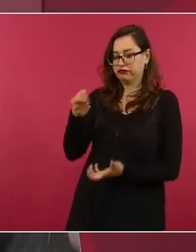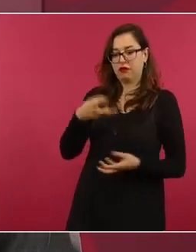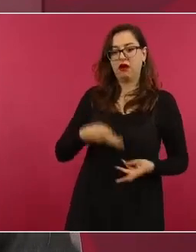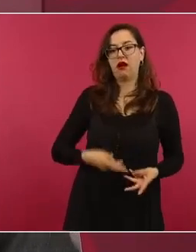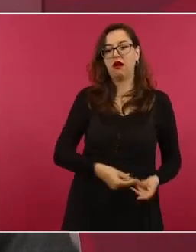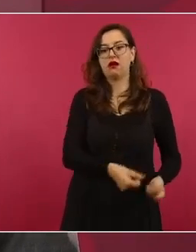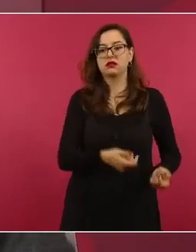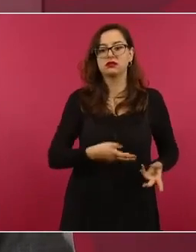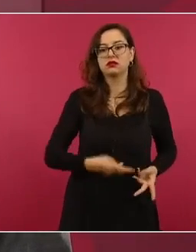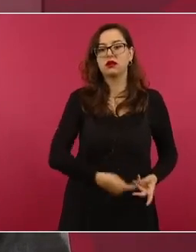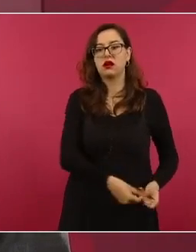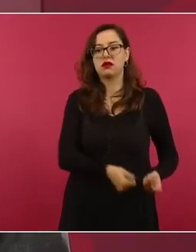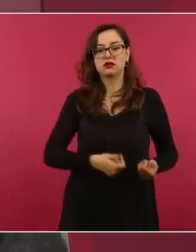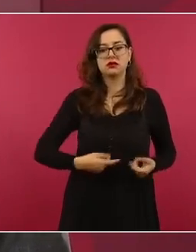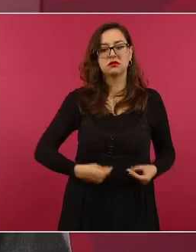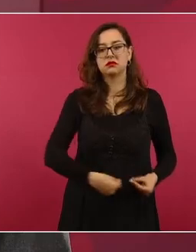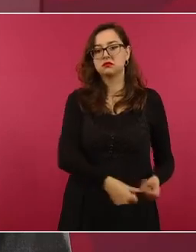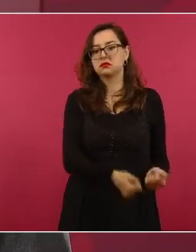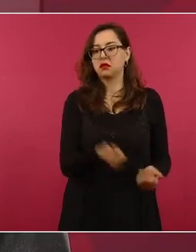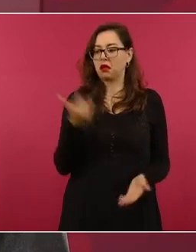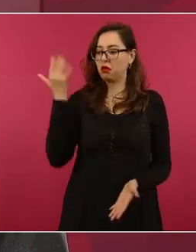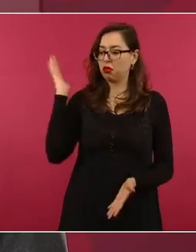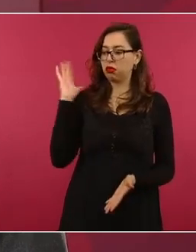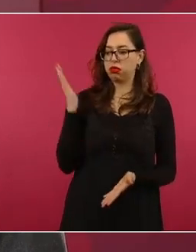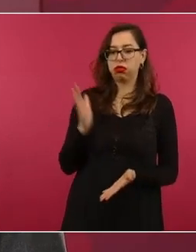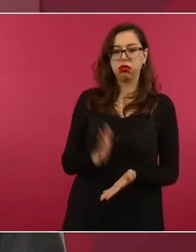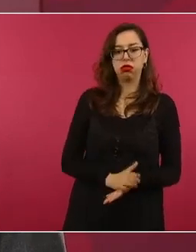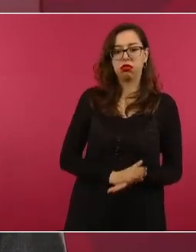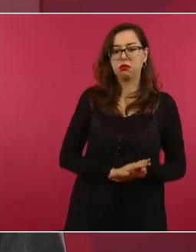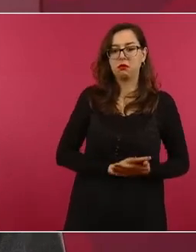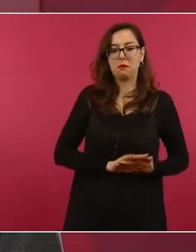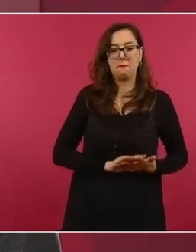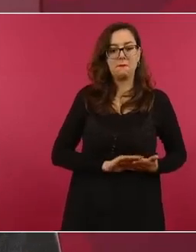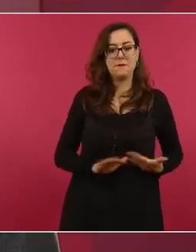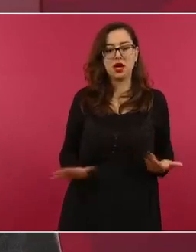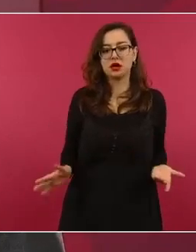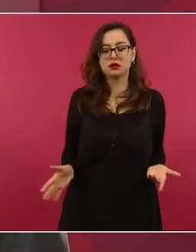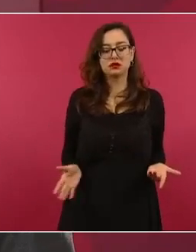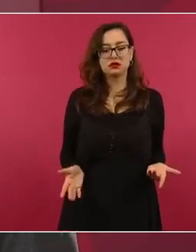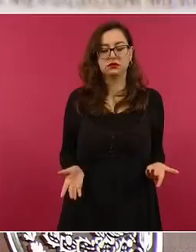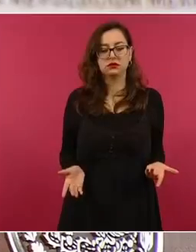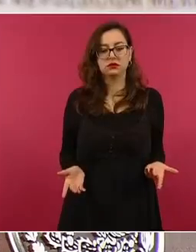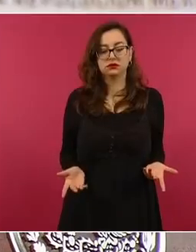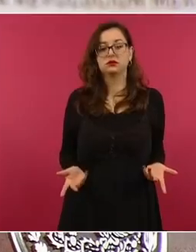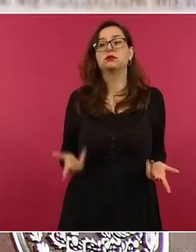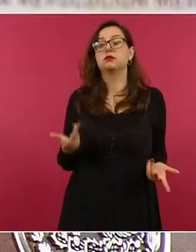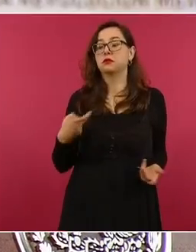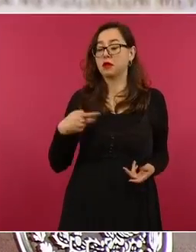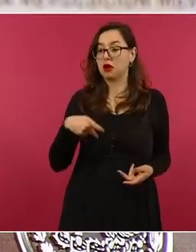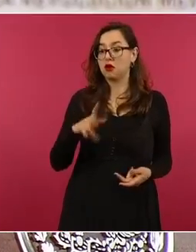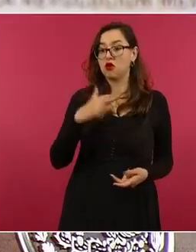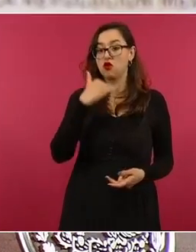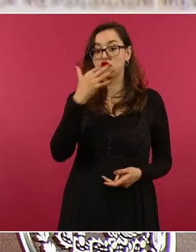repito, hay que combatirla no solo por razones de índole moral,